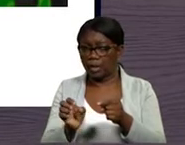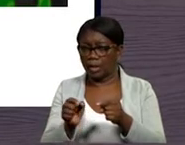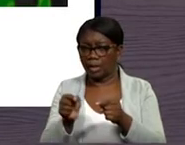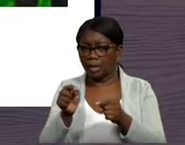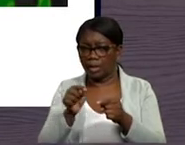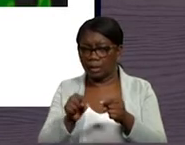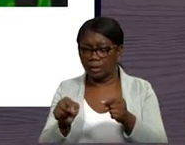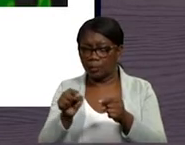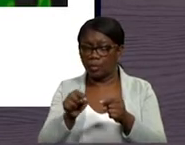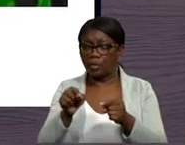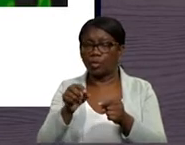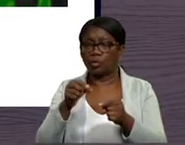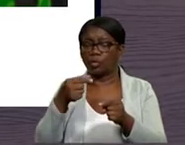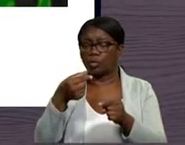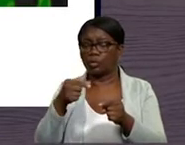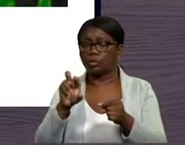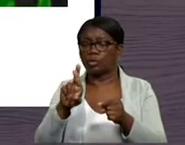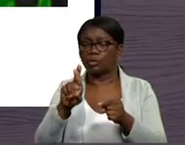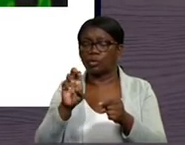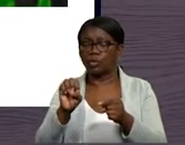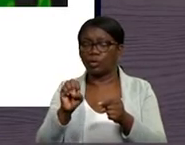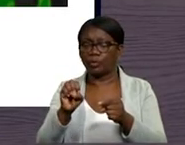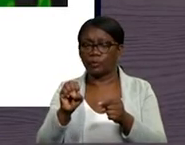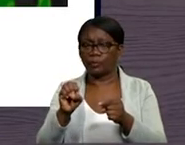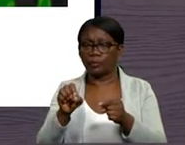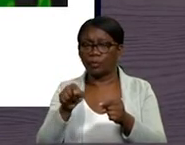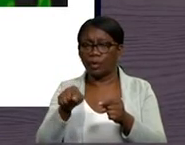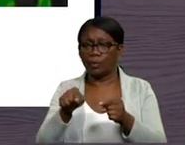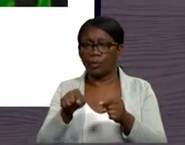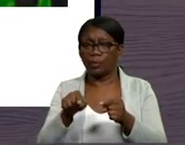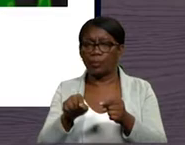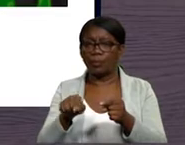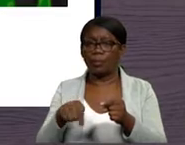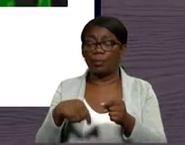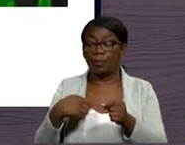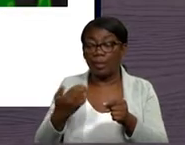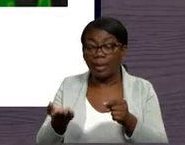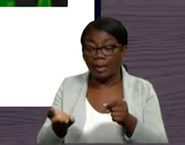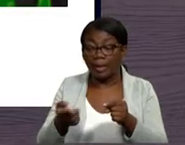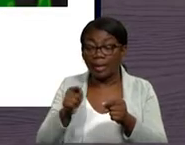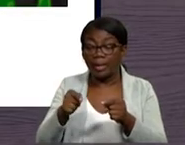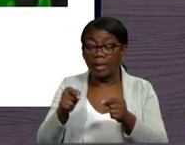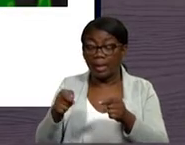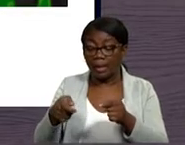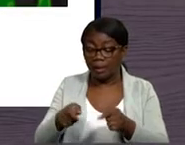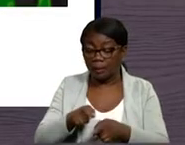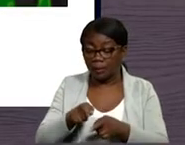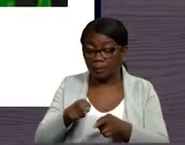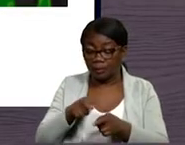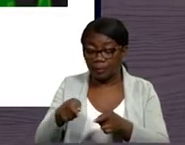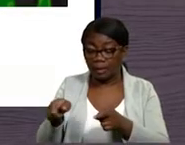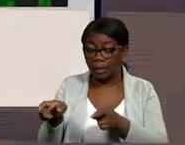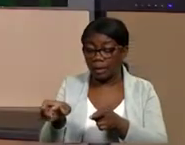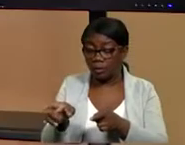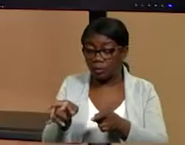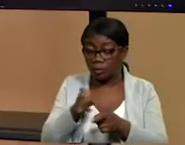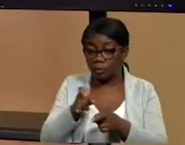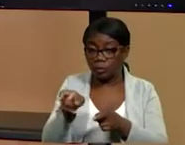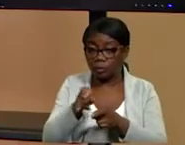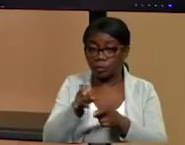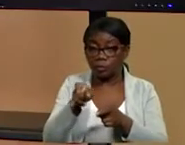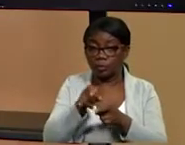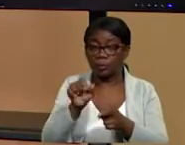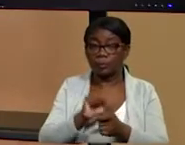porque lo necesitas ubicar para los efectos de que cuando entonces empieces a probar la alimentación, si le llega